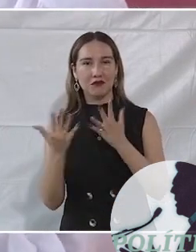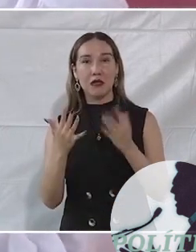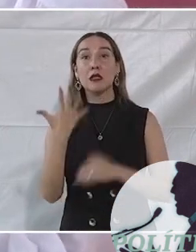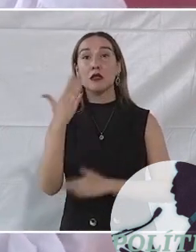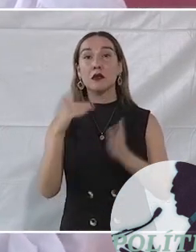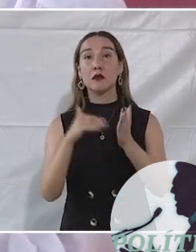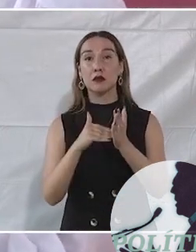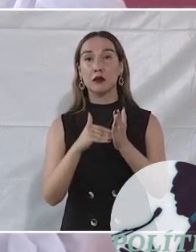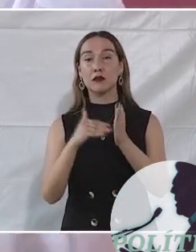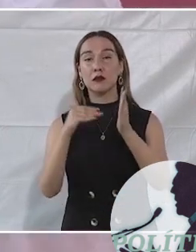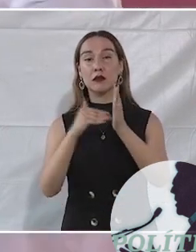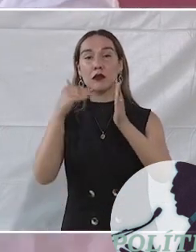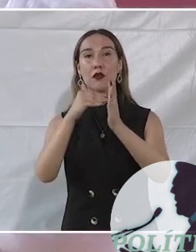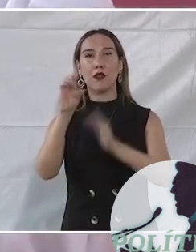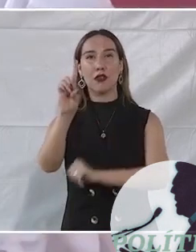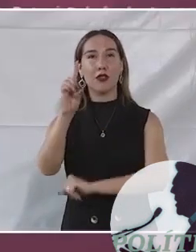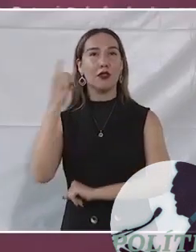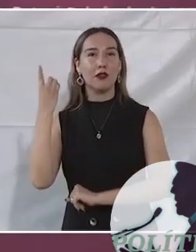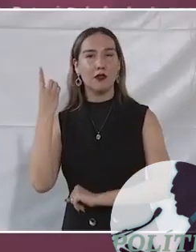5.000 millones de dólares en un mes.